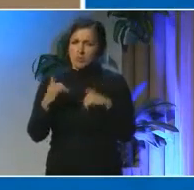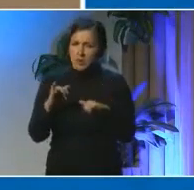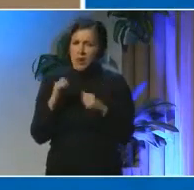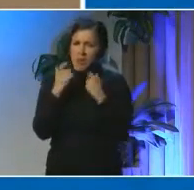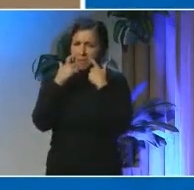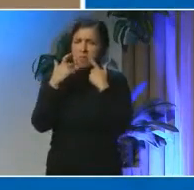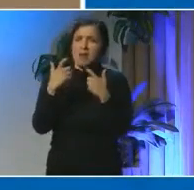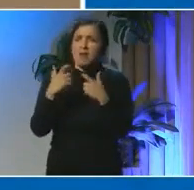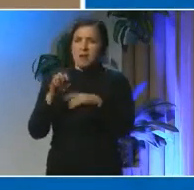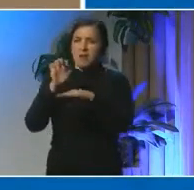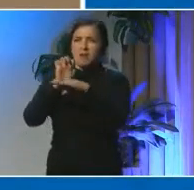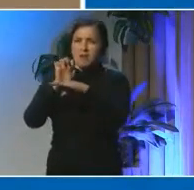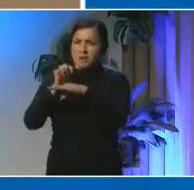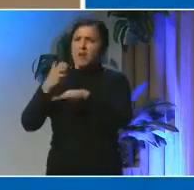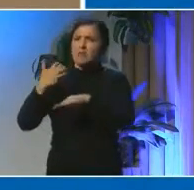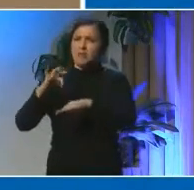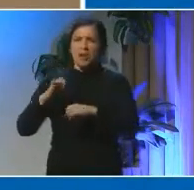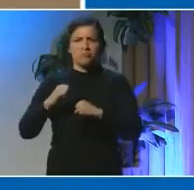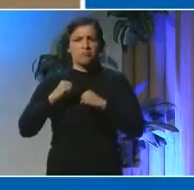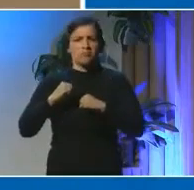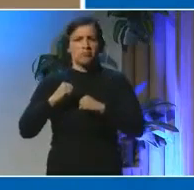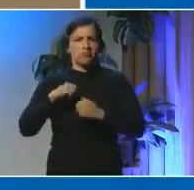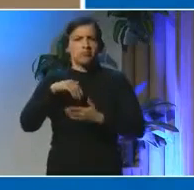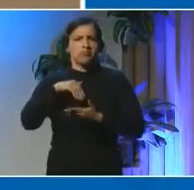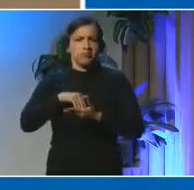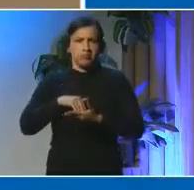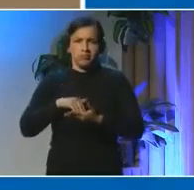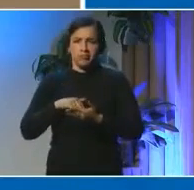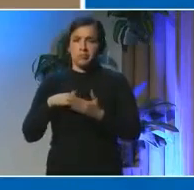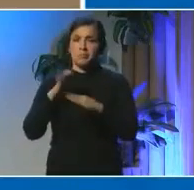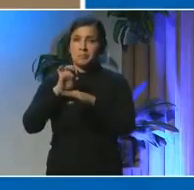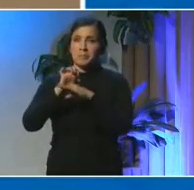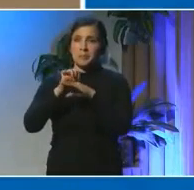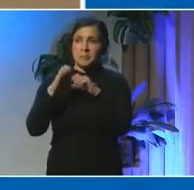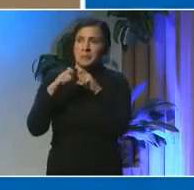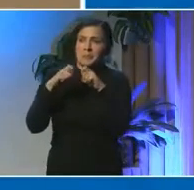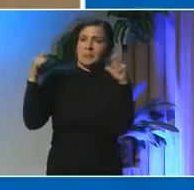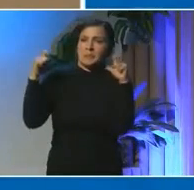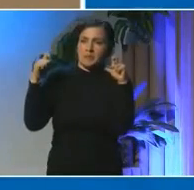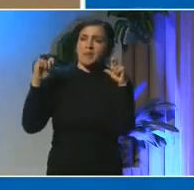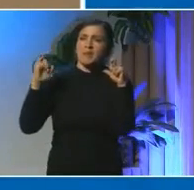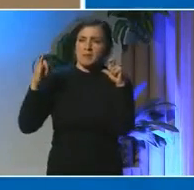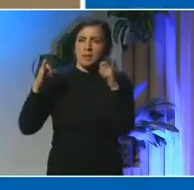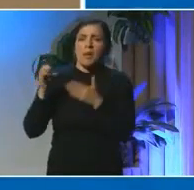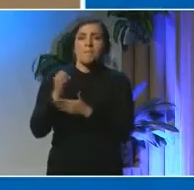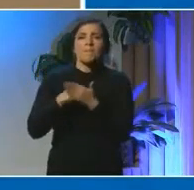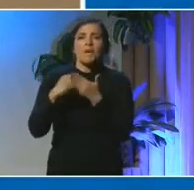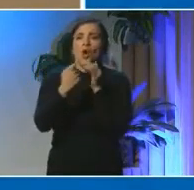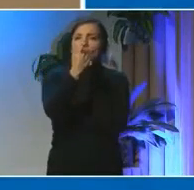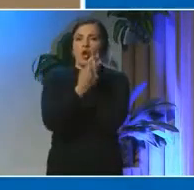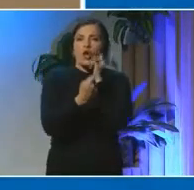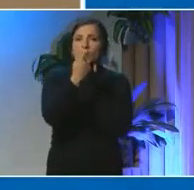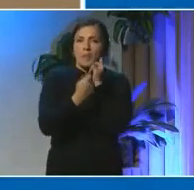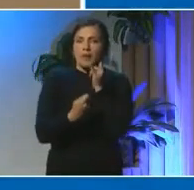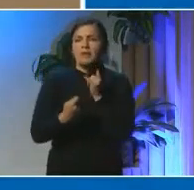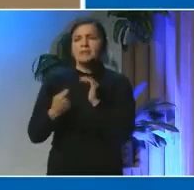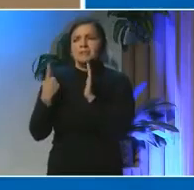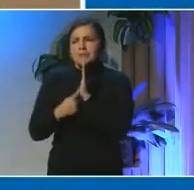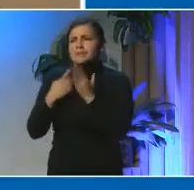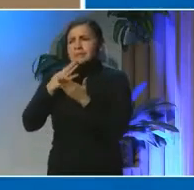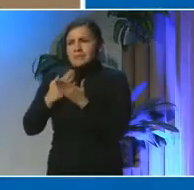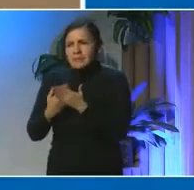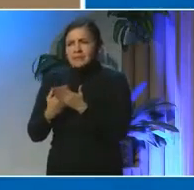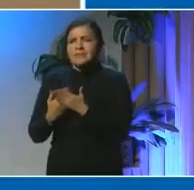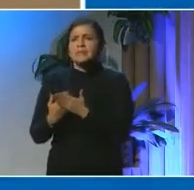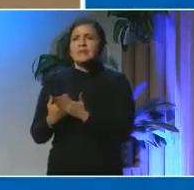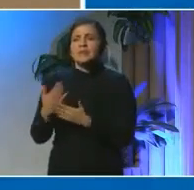Natura termina estando en la franja de las grandes empresas apostando a la bioeconomía ent Mil gracias María Andrea por